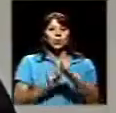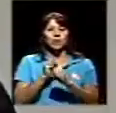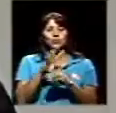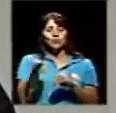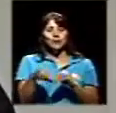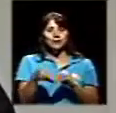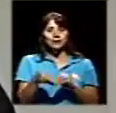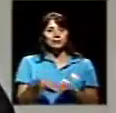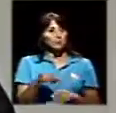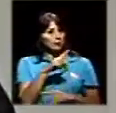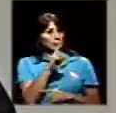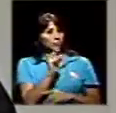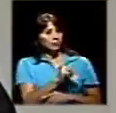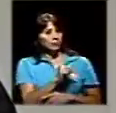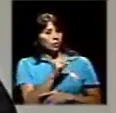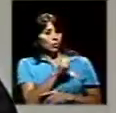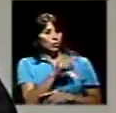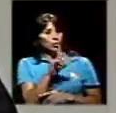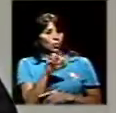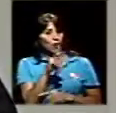¿Estaría don Carlos, usted en general,